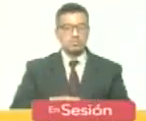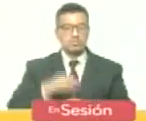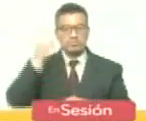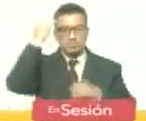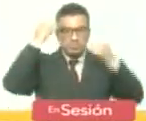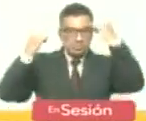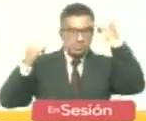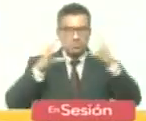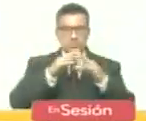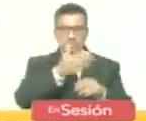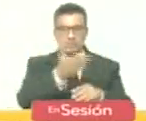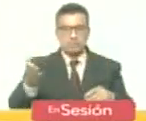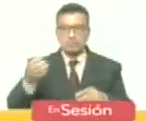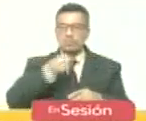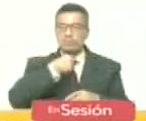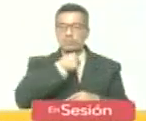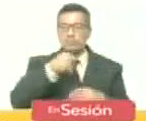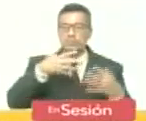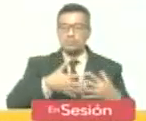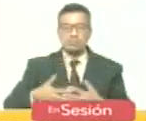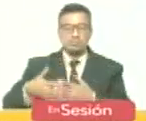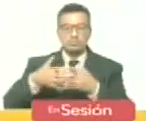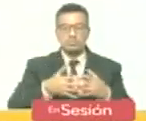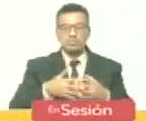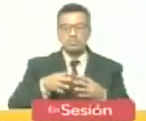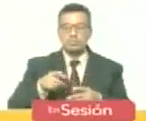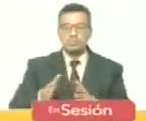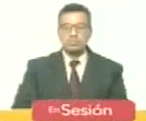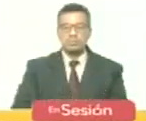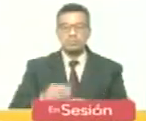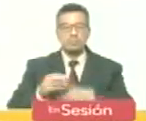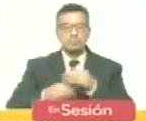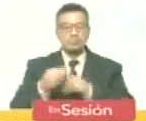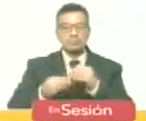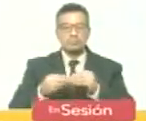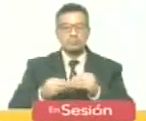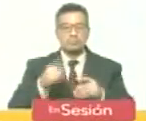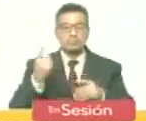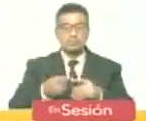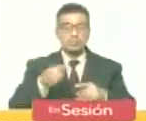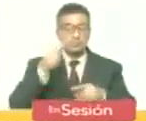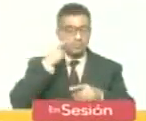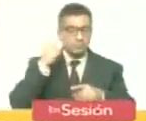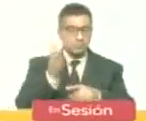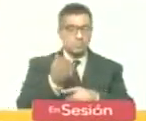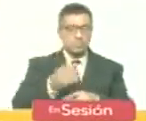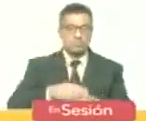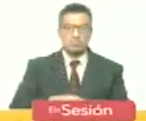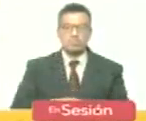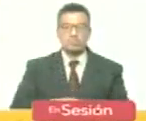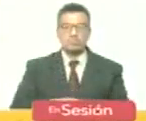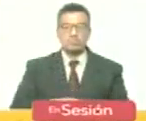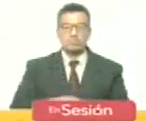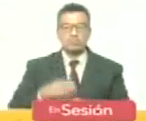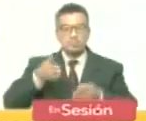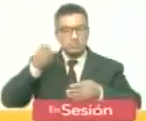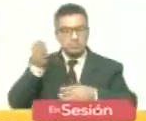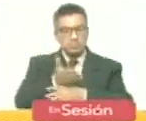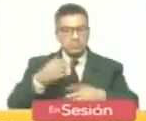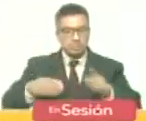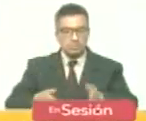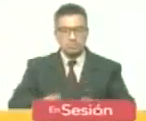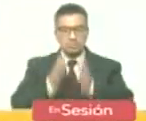Imagínense ustedes a un periodista norteamericano haciendo apología del ataque a las Torres